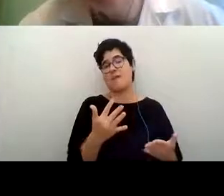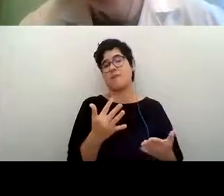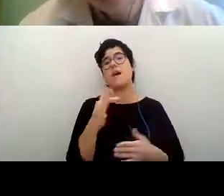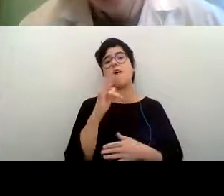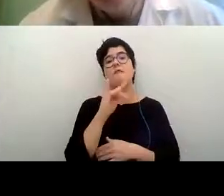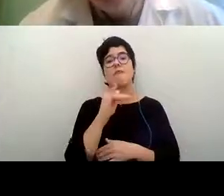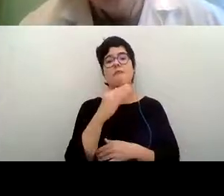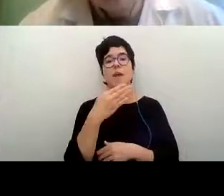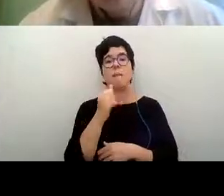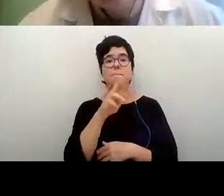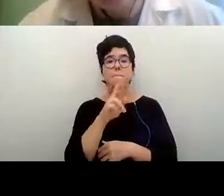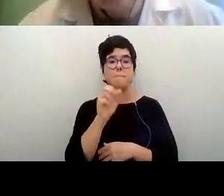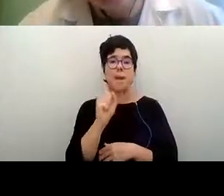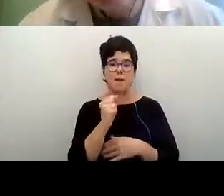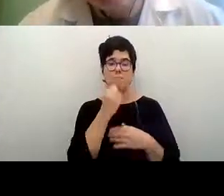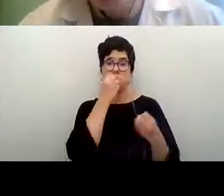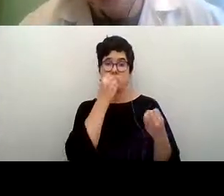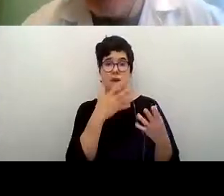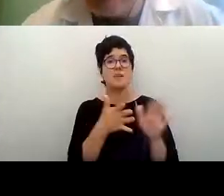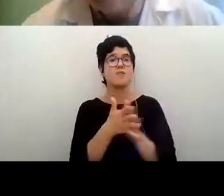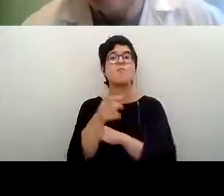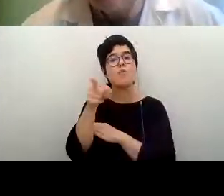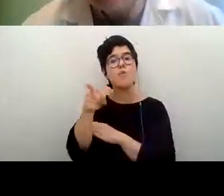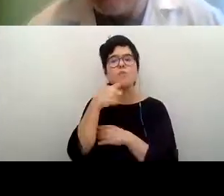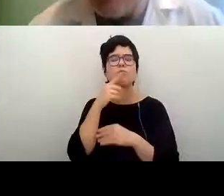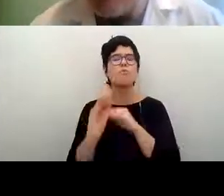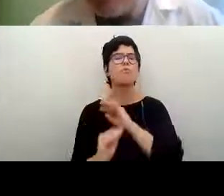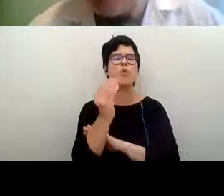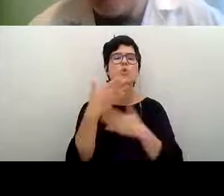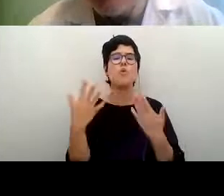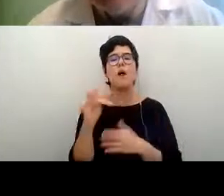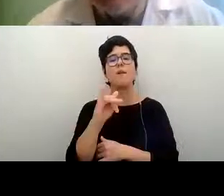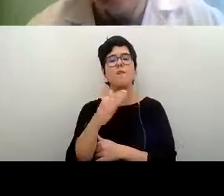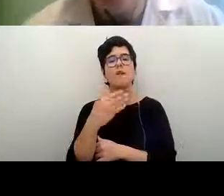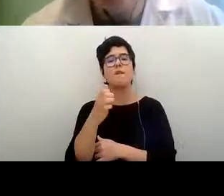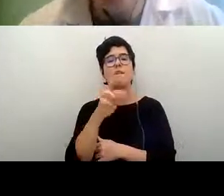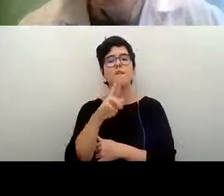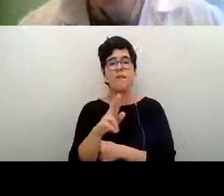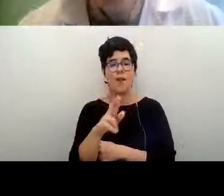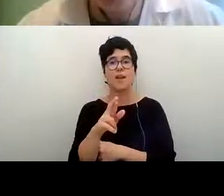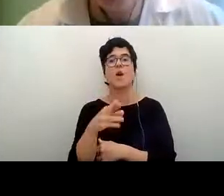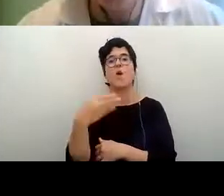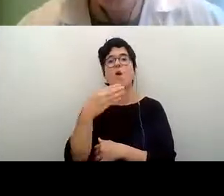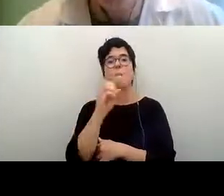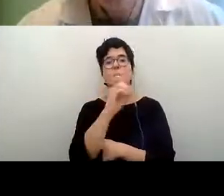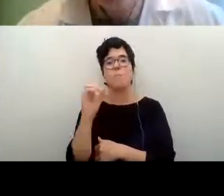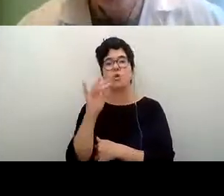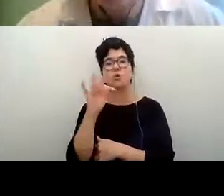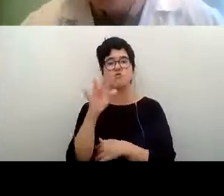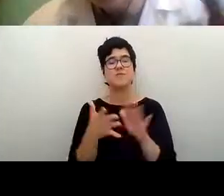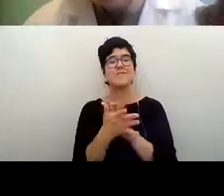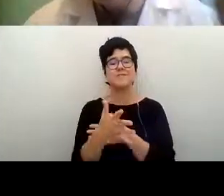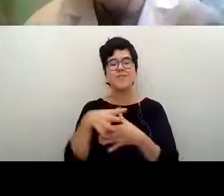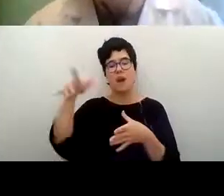ejemplo, que sería la fibra más adecuada, la fibra soluble, que es la más adecuada para